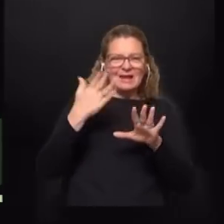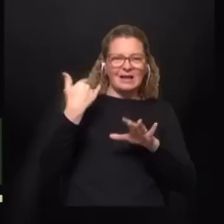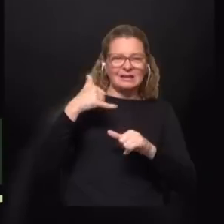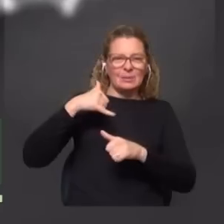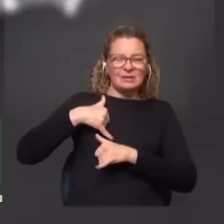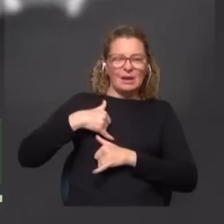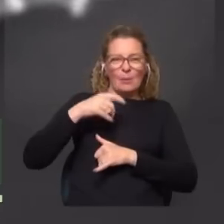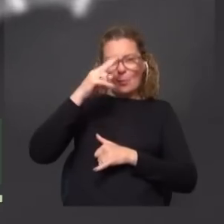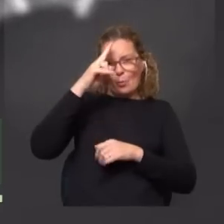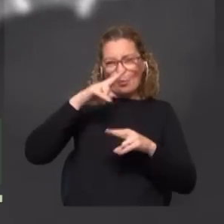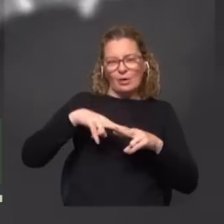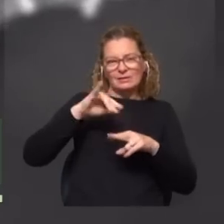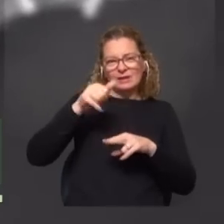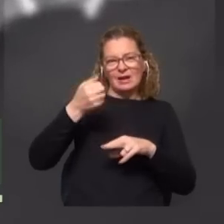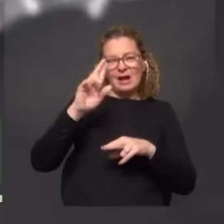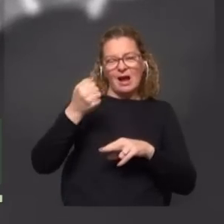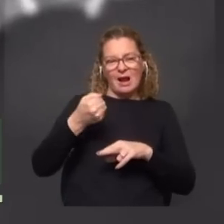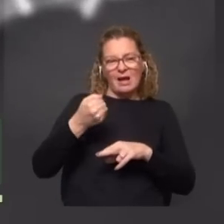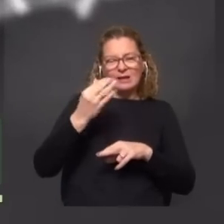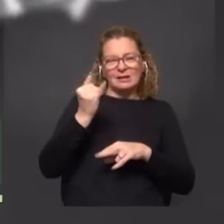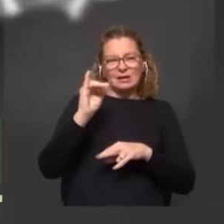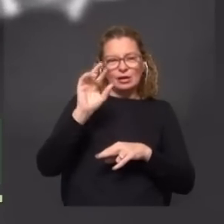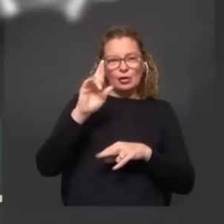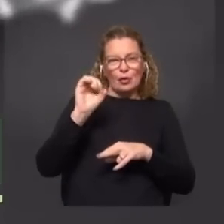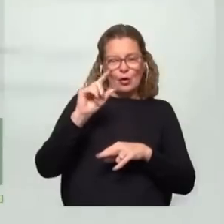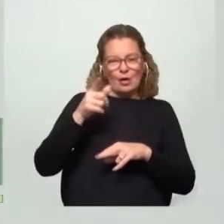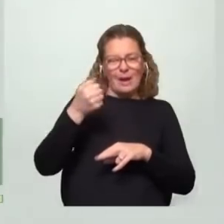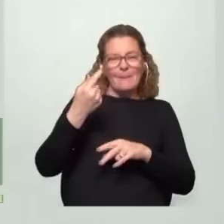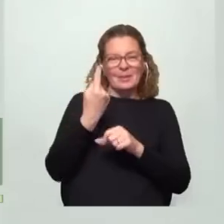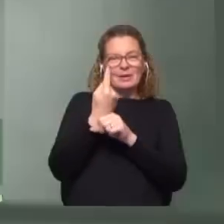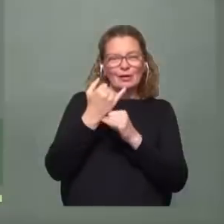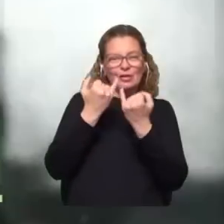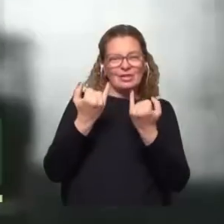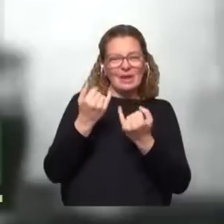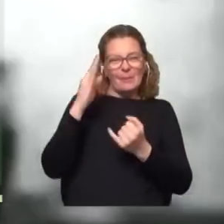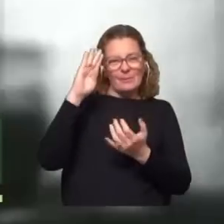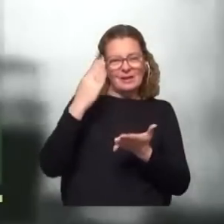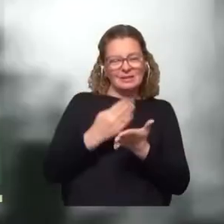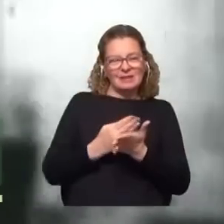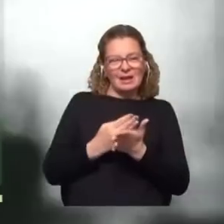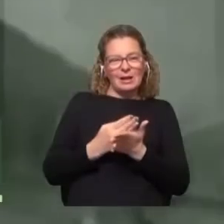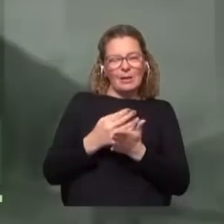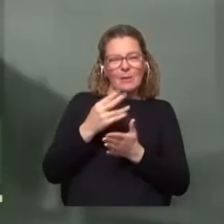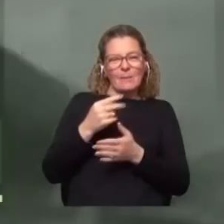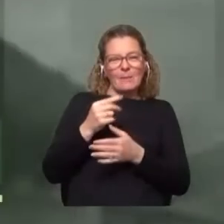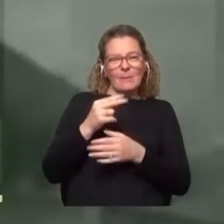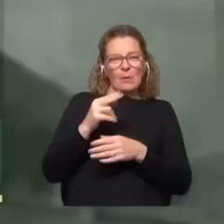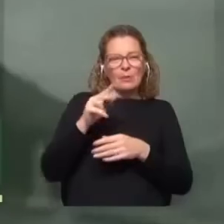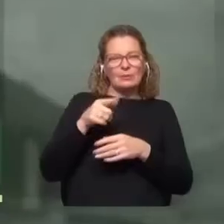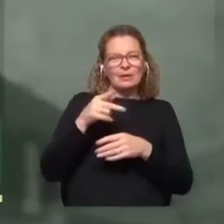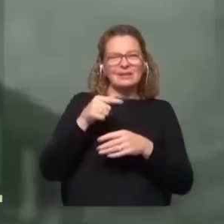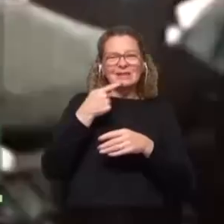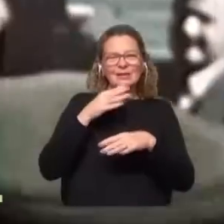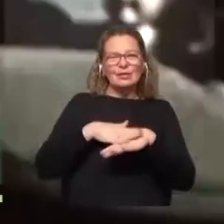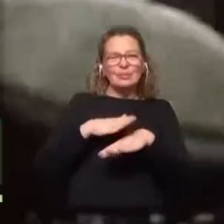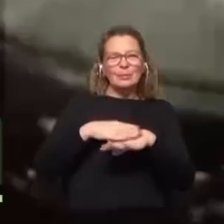por el homicidio y secuestro de Jara y Quiroga perpetrados Durante los primeros días de la dictadura militar encabezada por Augusto pinochet donde seis de los